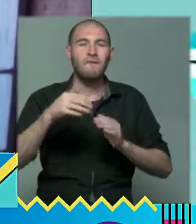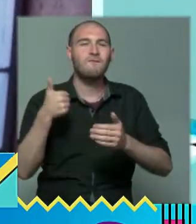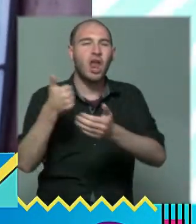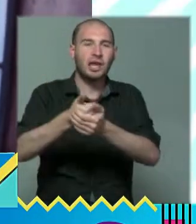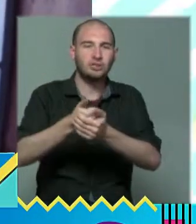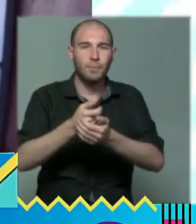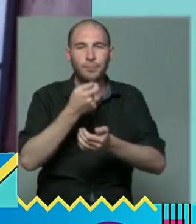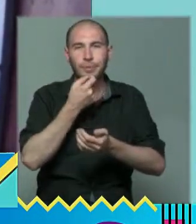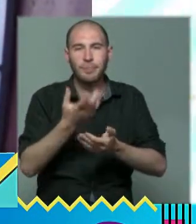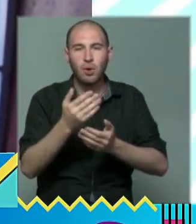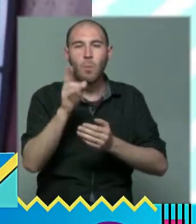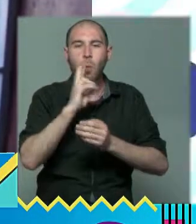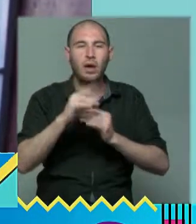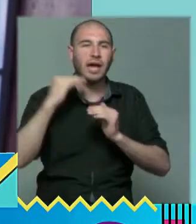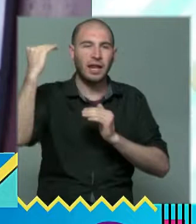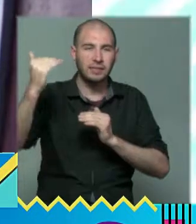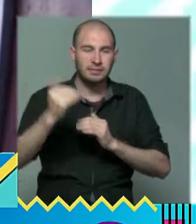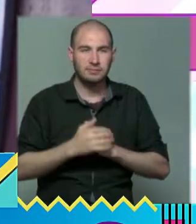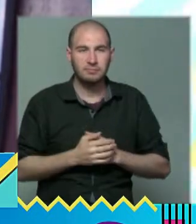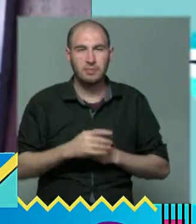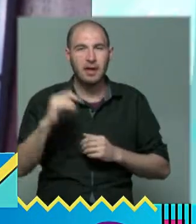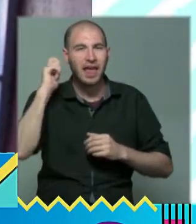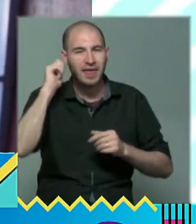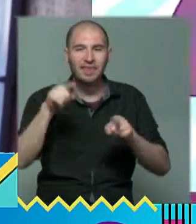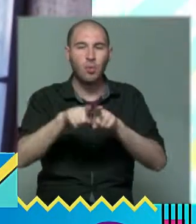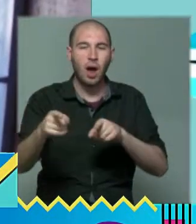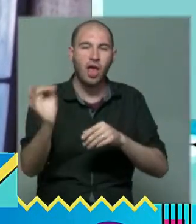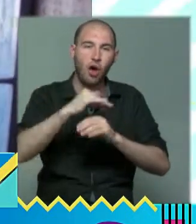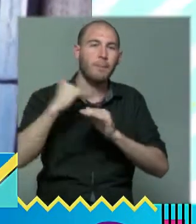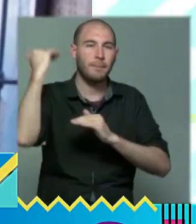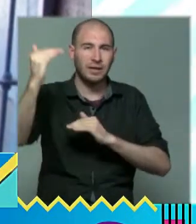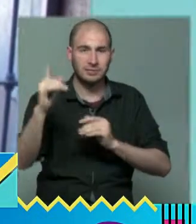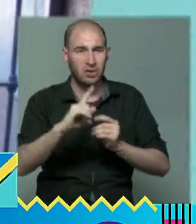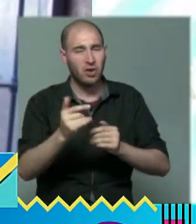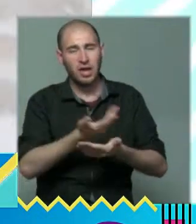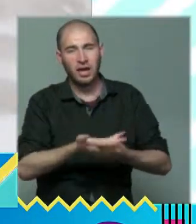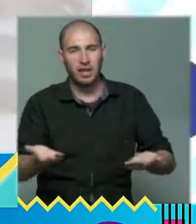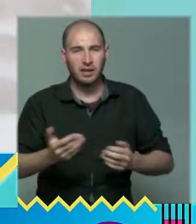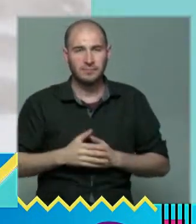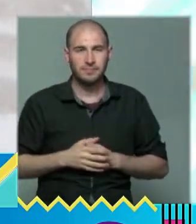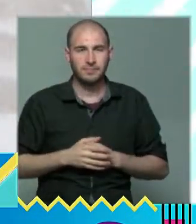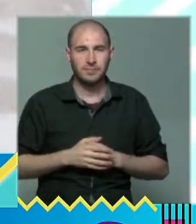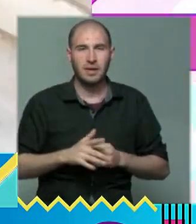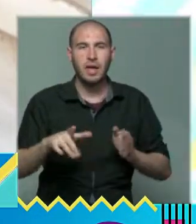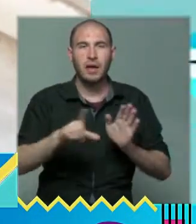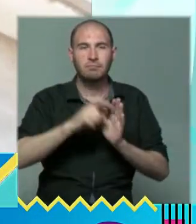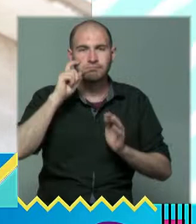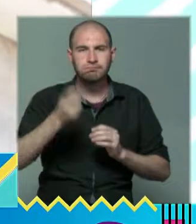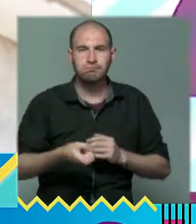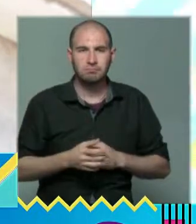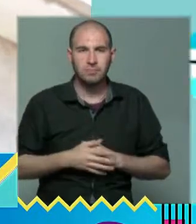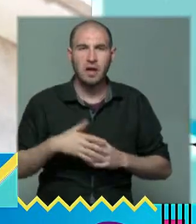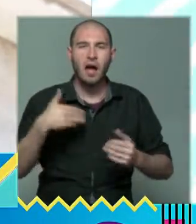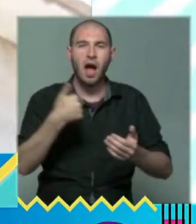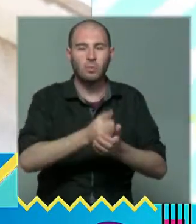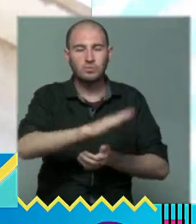violación a mujeres de la misma edad o mayores, sino generalmente el delito de